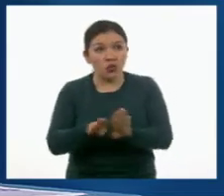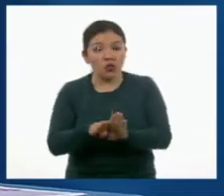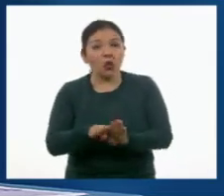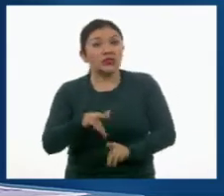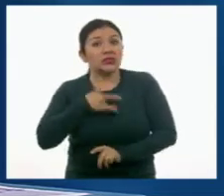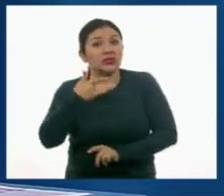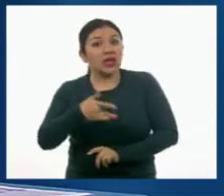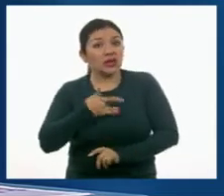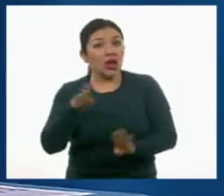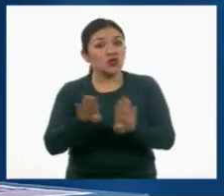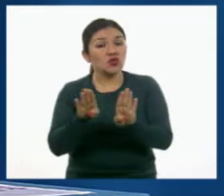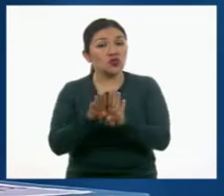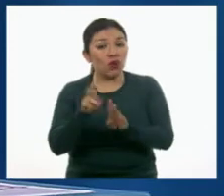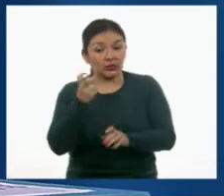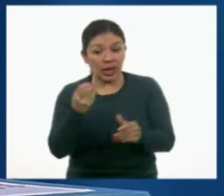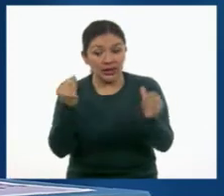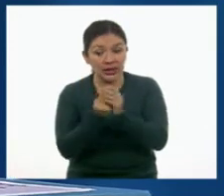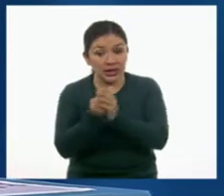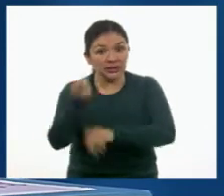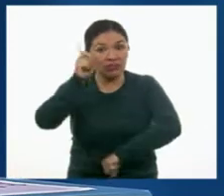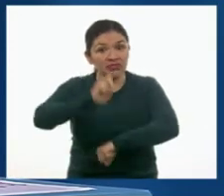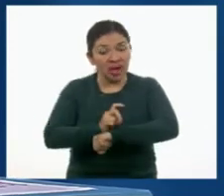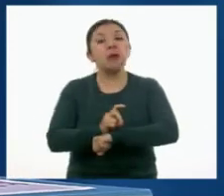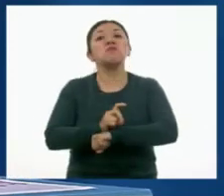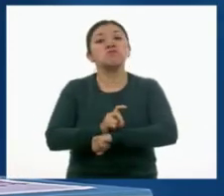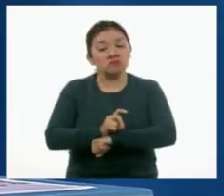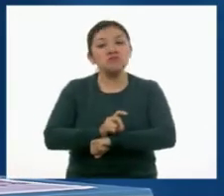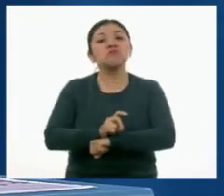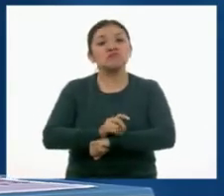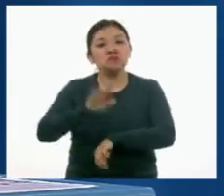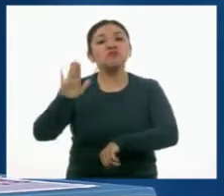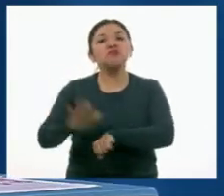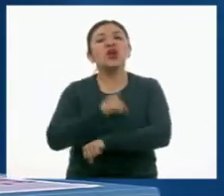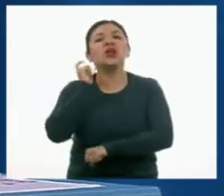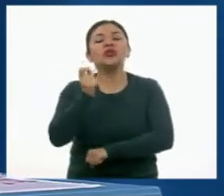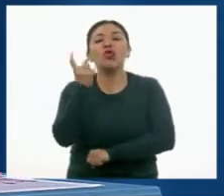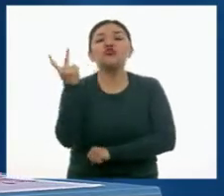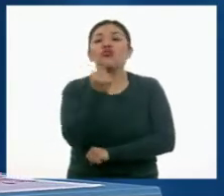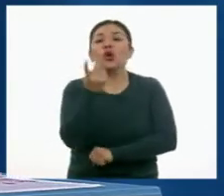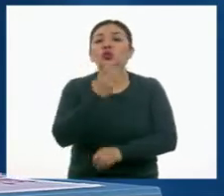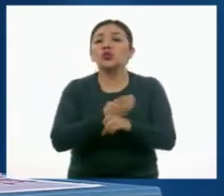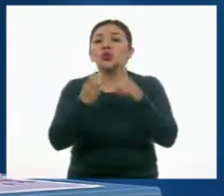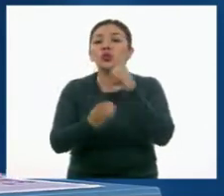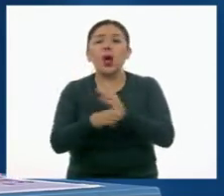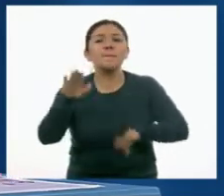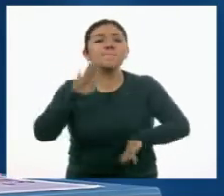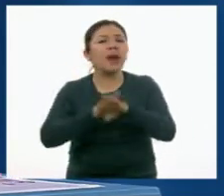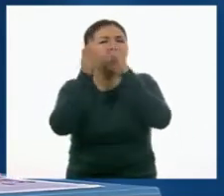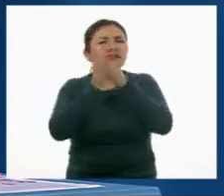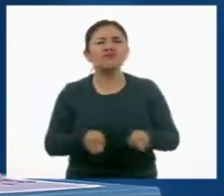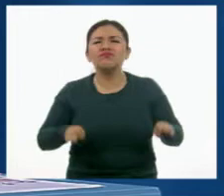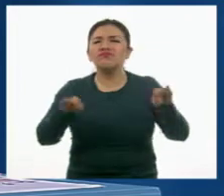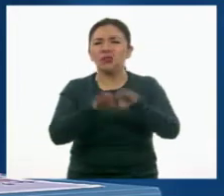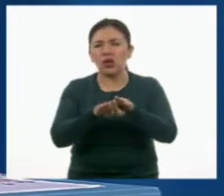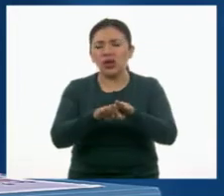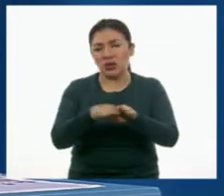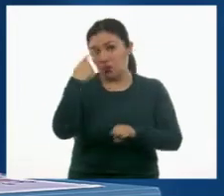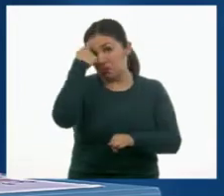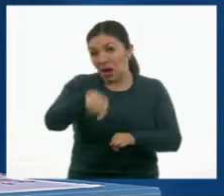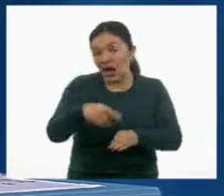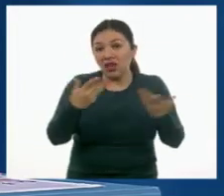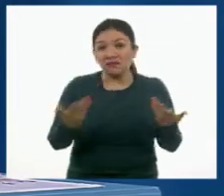precisamente la clase porque estamos tocando dos ámbitos que son muy, muy importantes